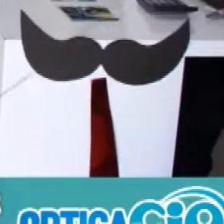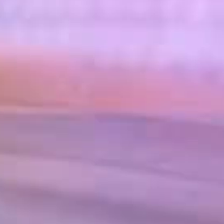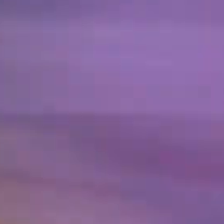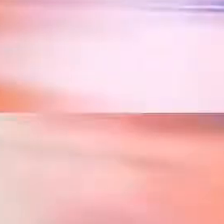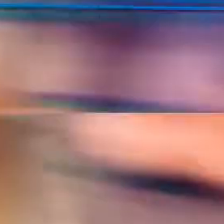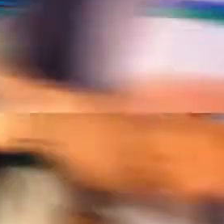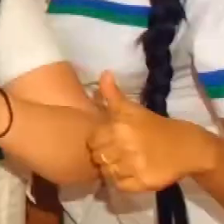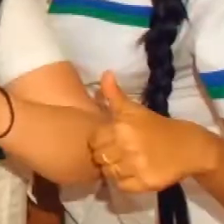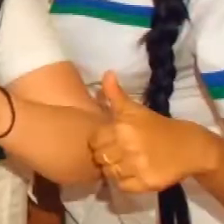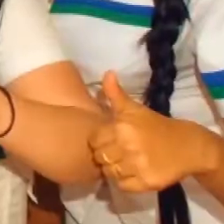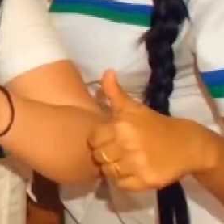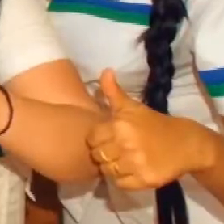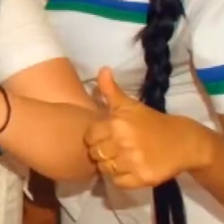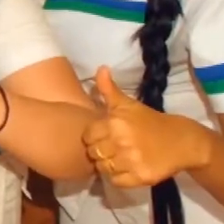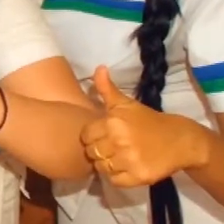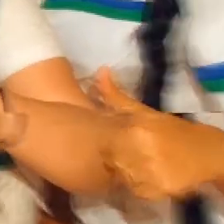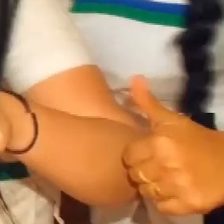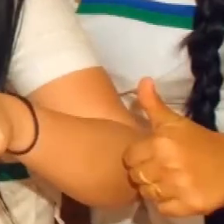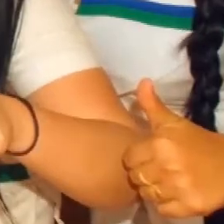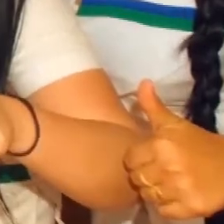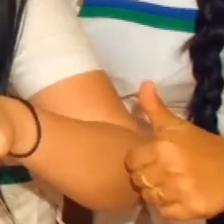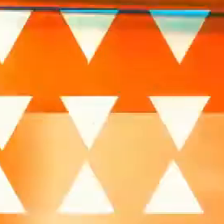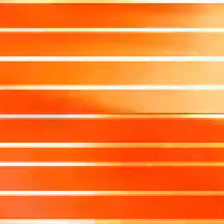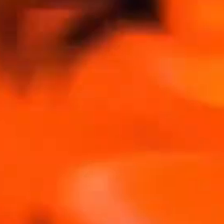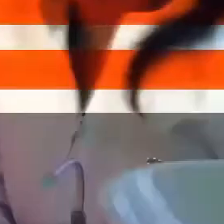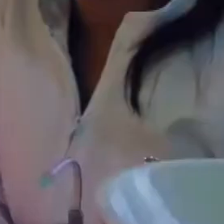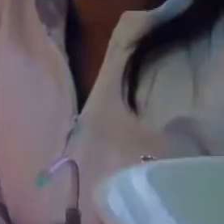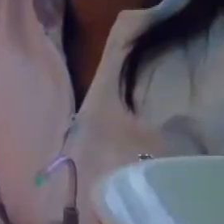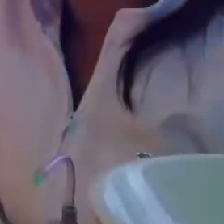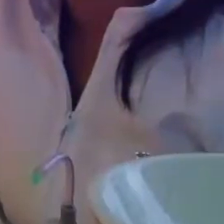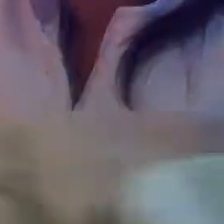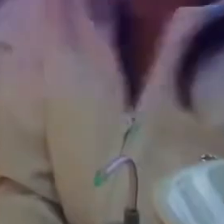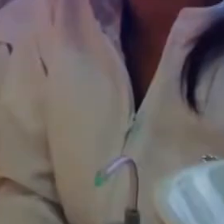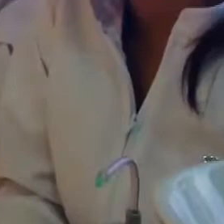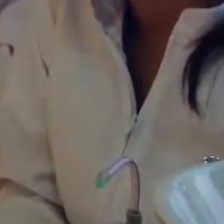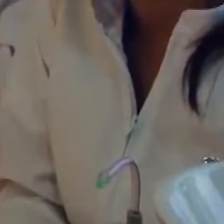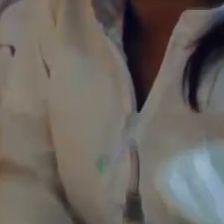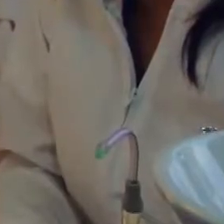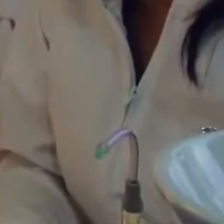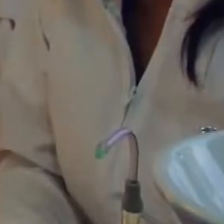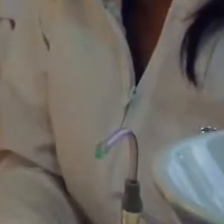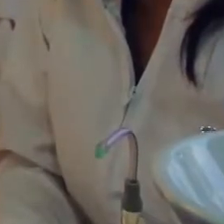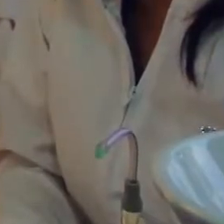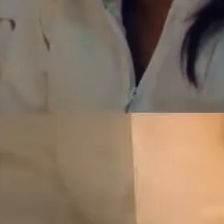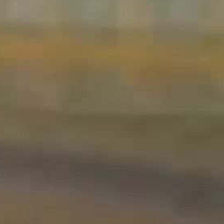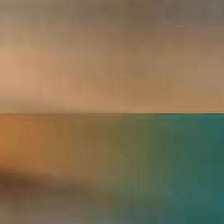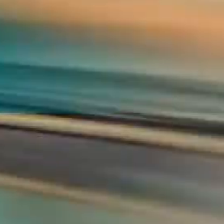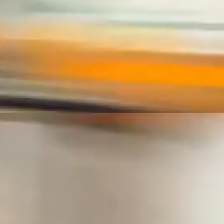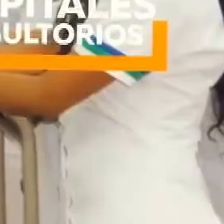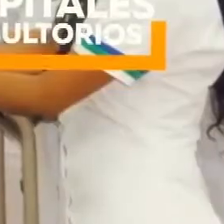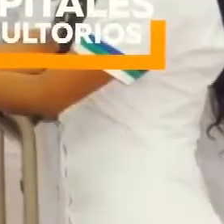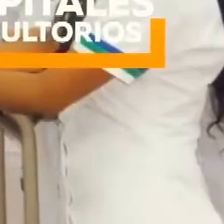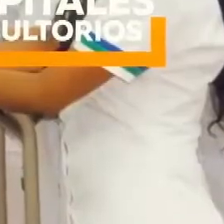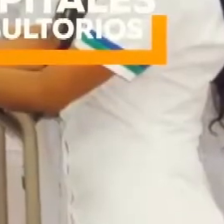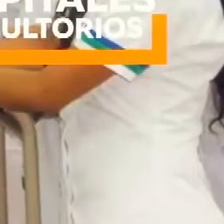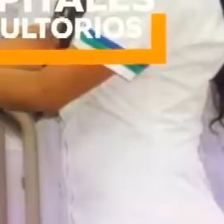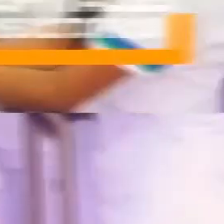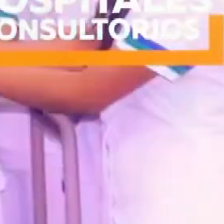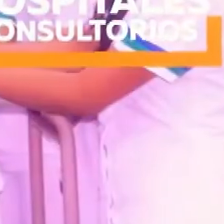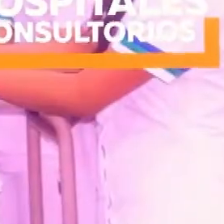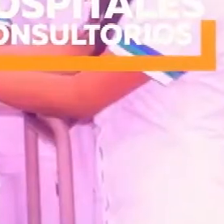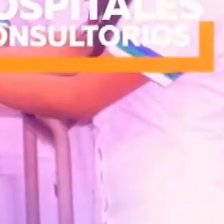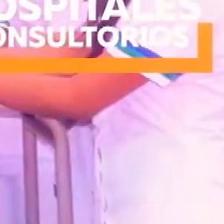limitada. Estudia en CDUS y obtenga oportunidades laborales inmediatas. Tenemos los mejores convenios con clínicas,